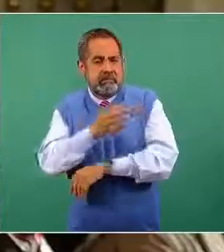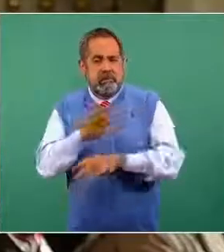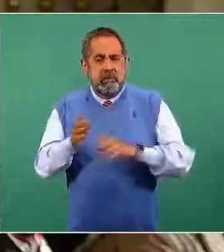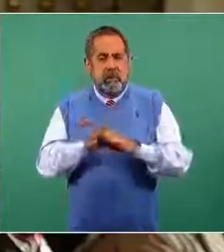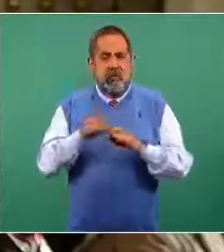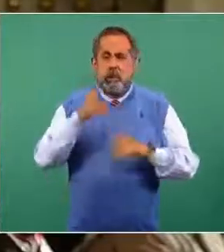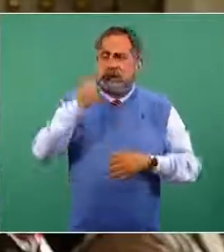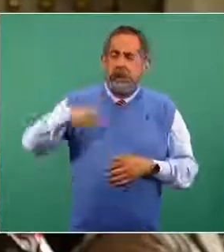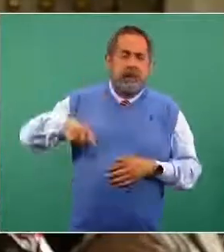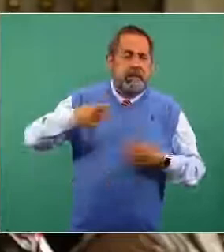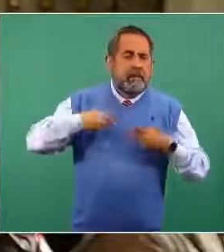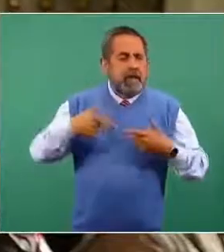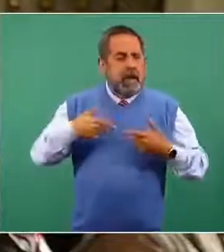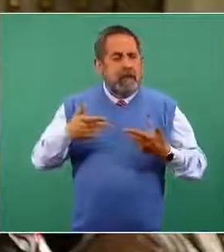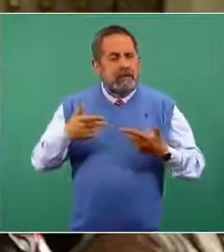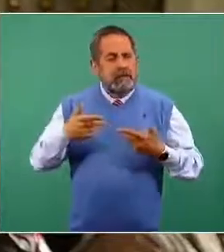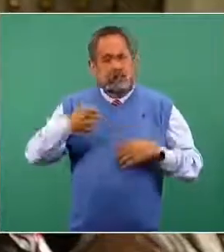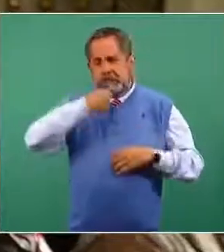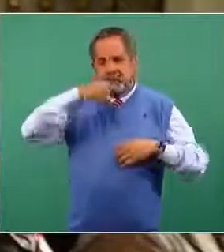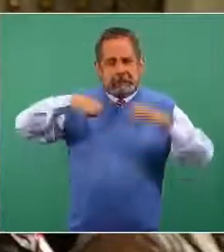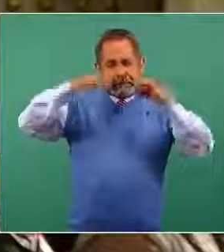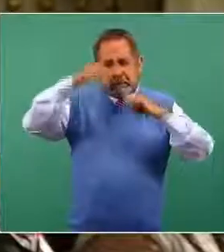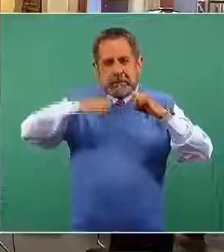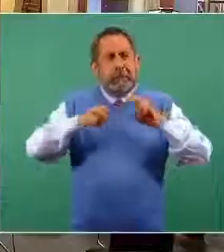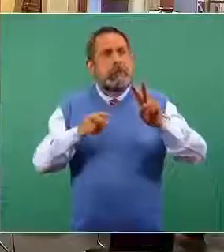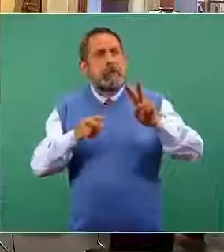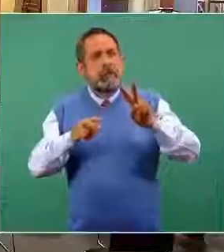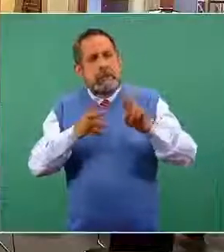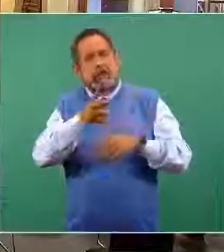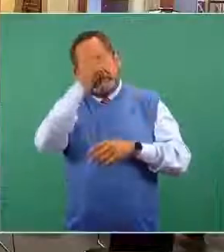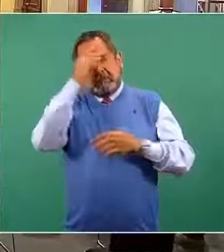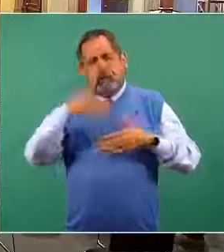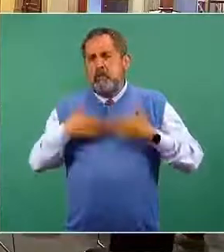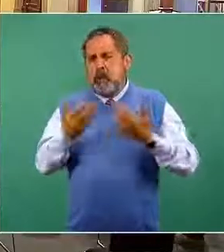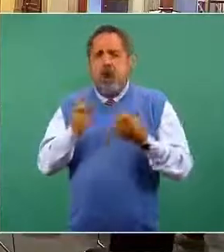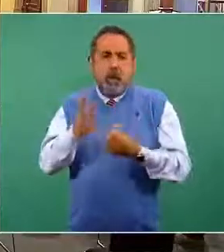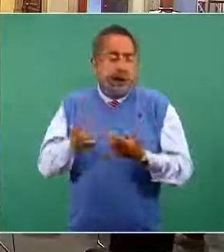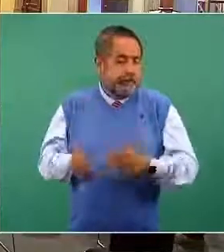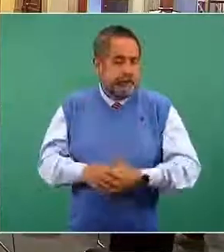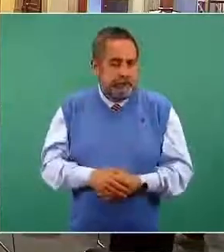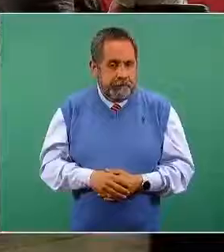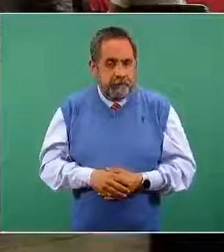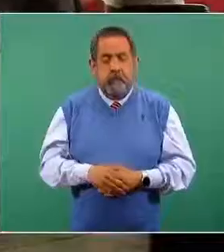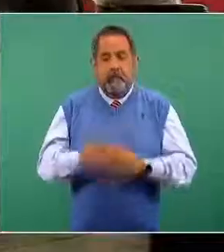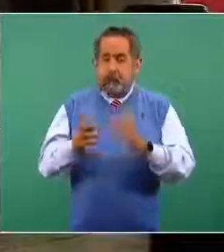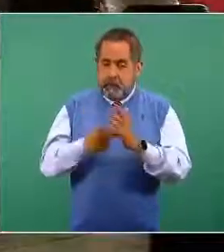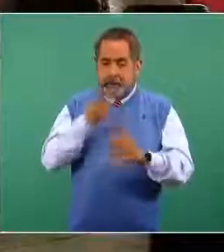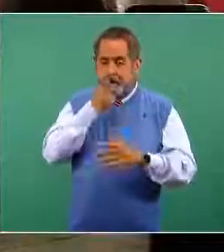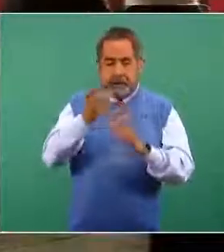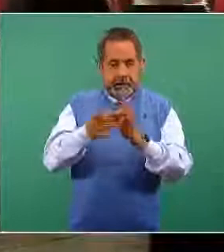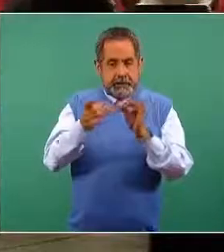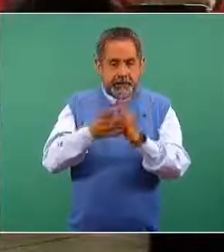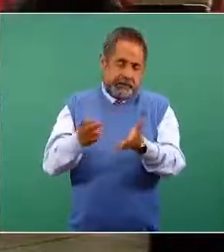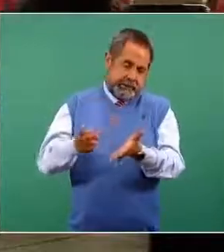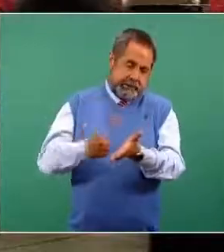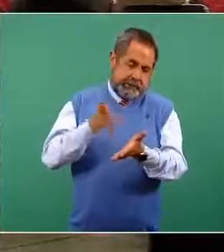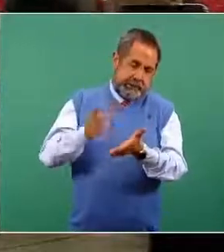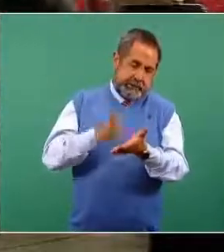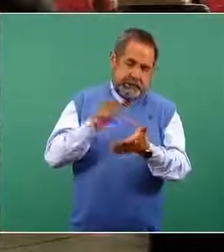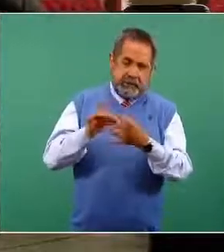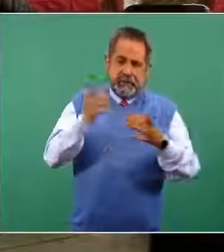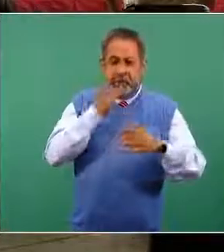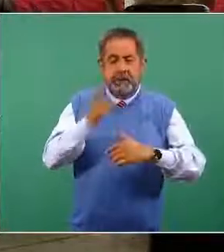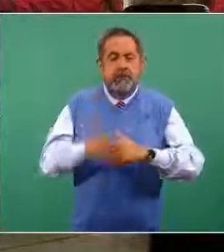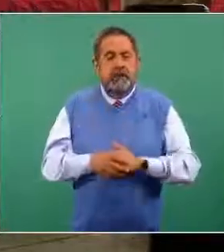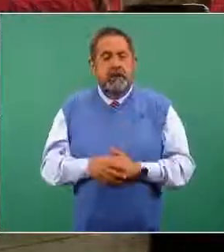todo la confianza para los adultos mayores que a lo mejor no se quieren vacunar. Gracias. ¿Cómo no? Insistimos lo que también hemos dicho en múltiples